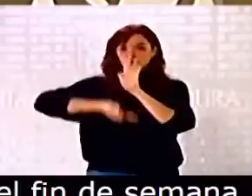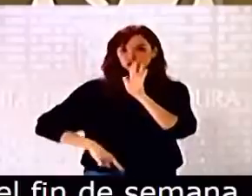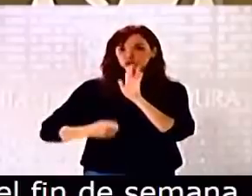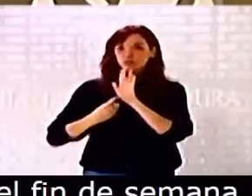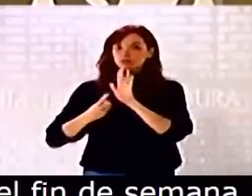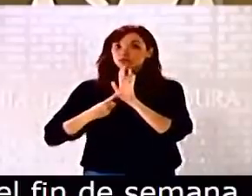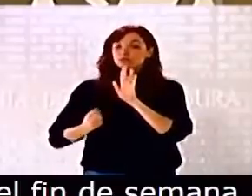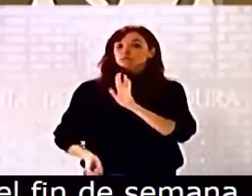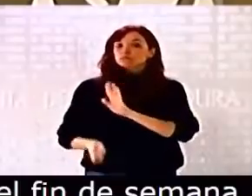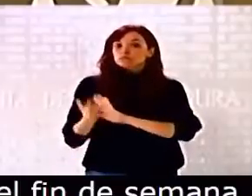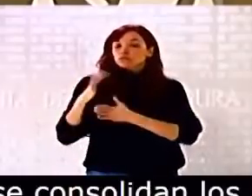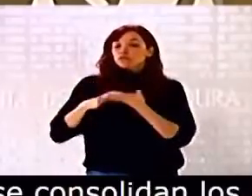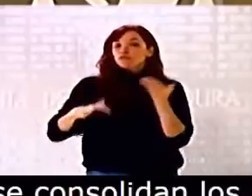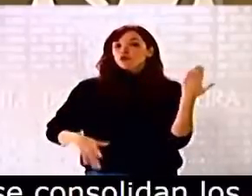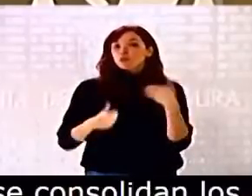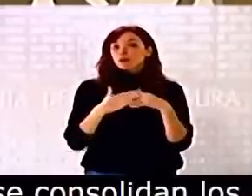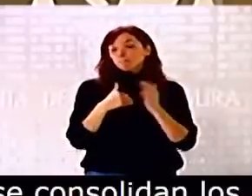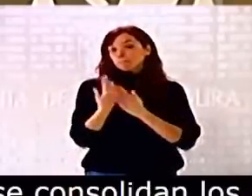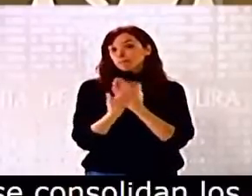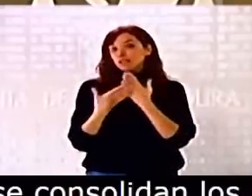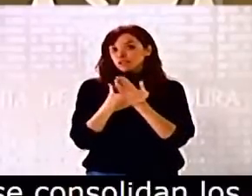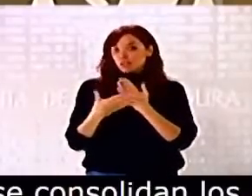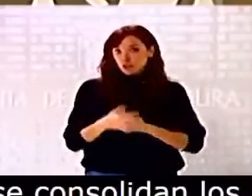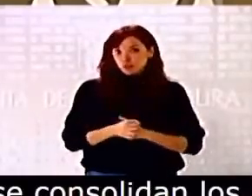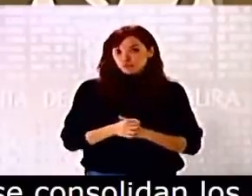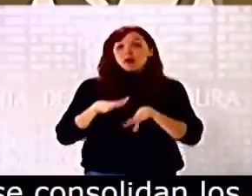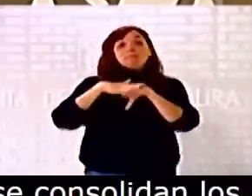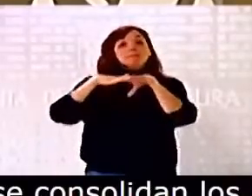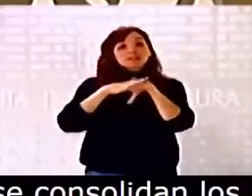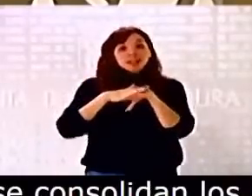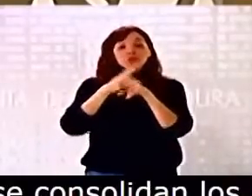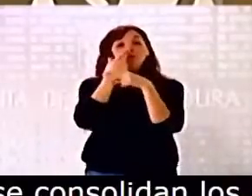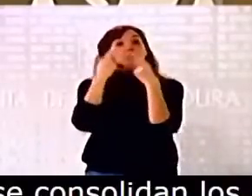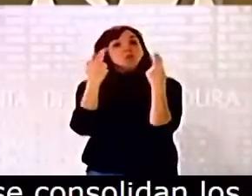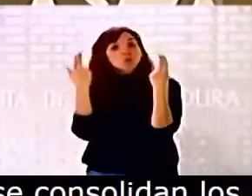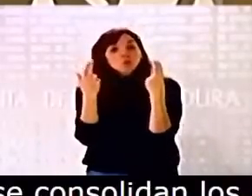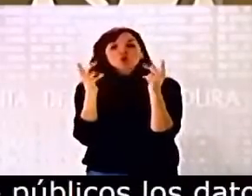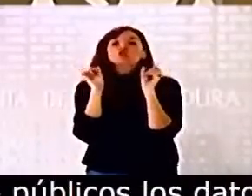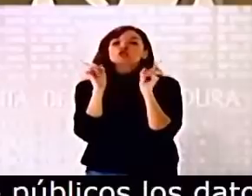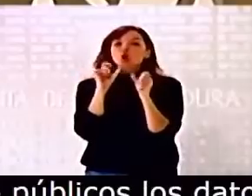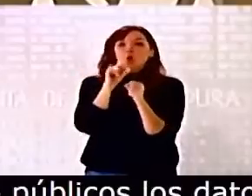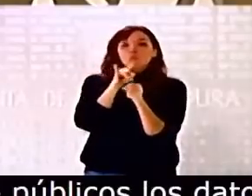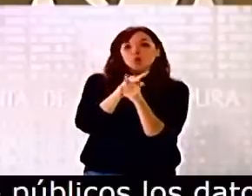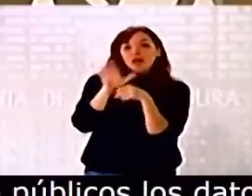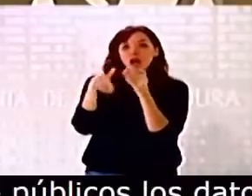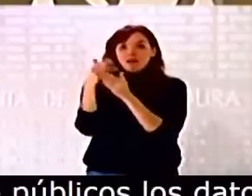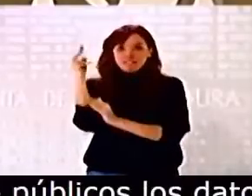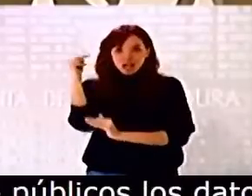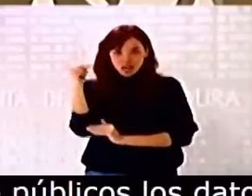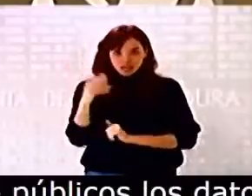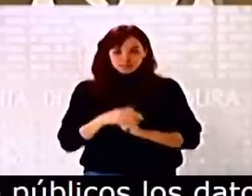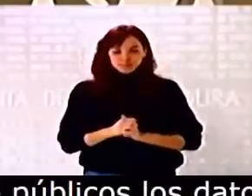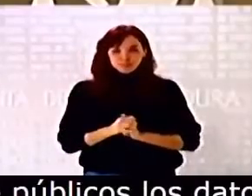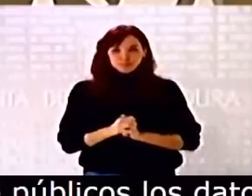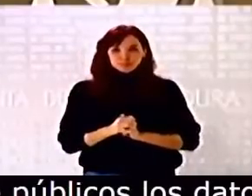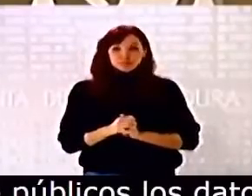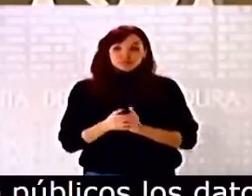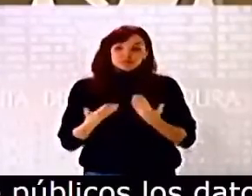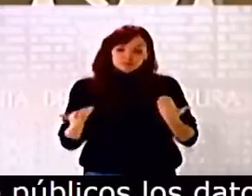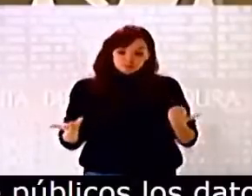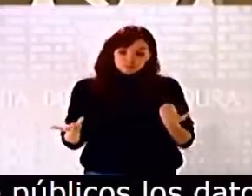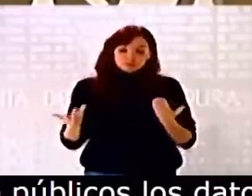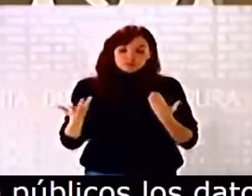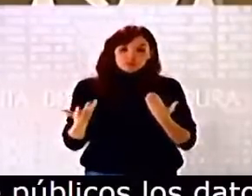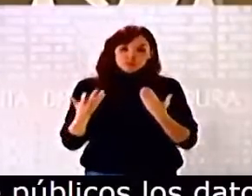en el informe del Ministerio, y el Ministerio hace público los datos los días laborables, ¿vale? Pero claro, se